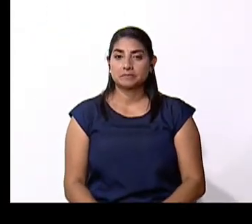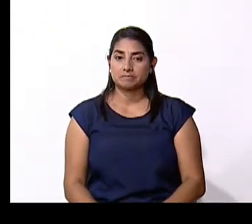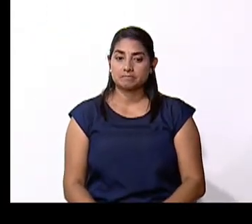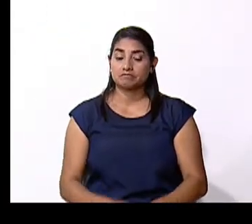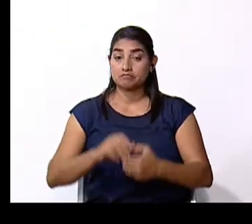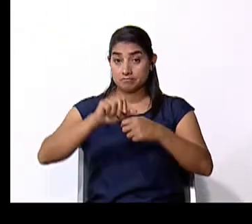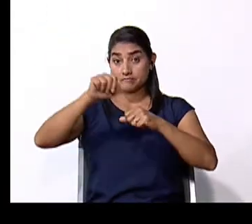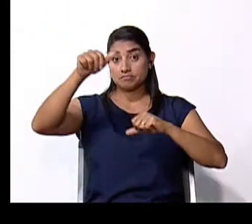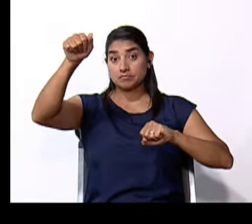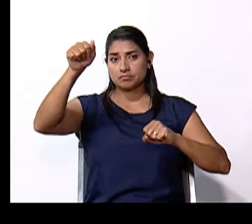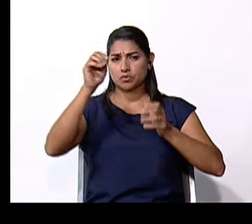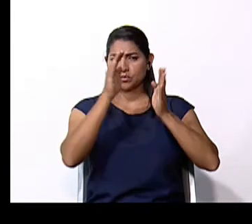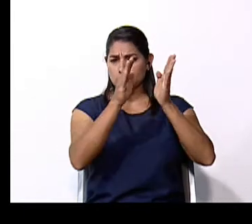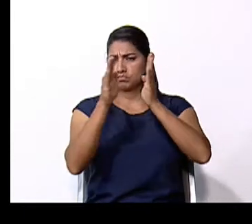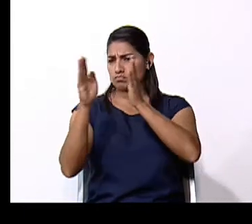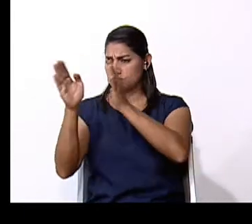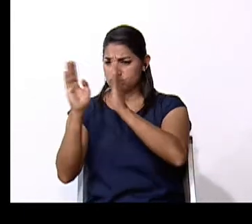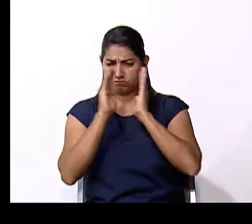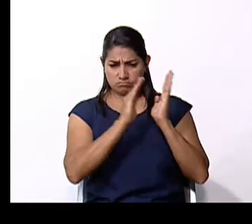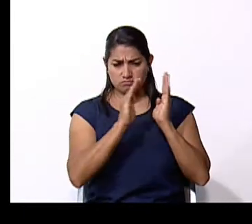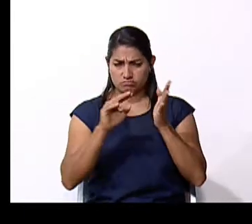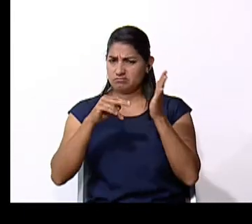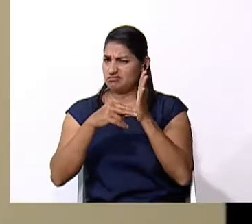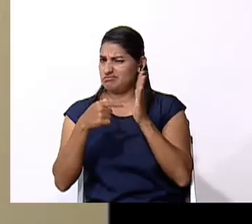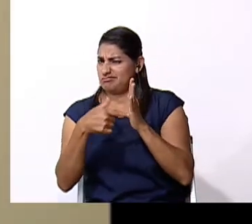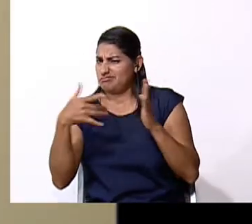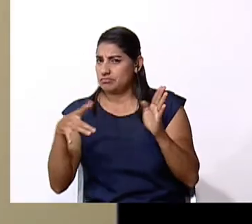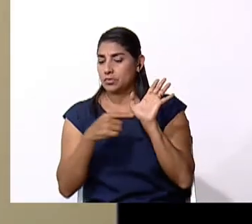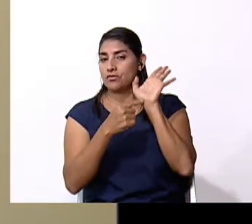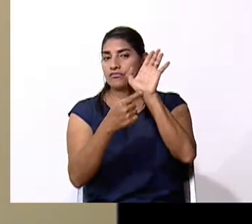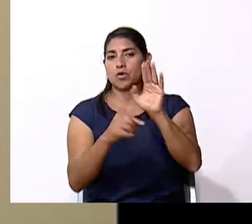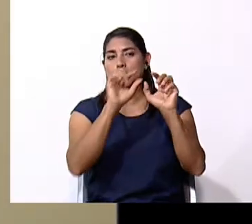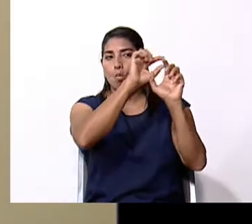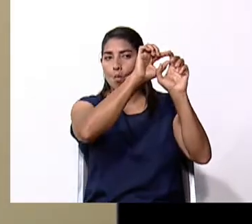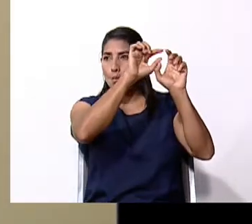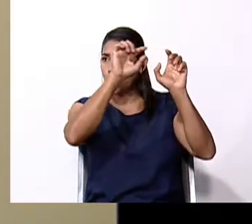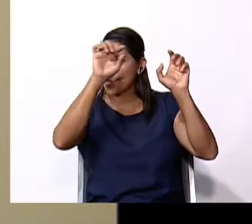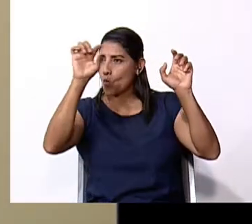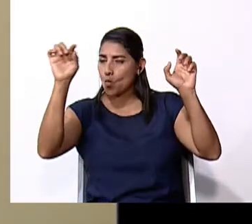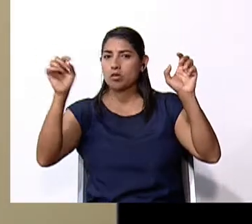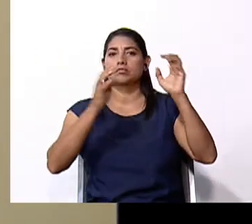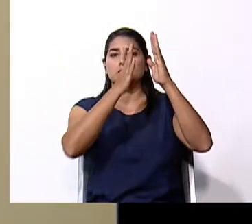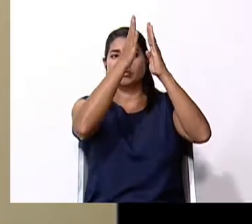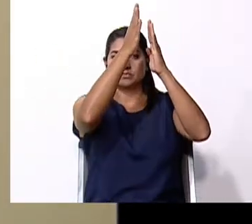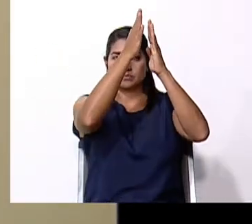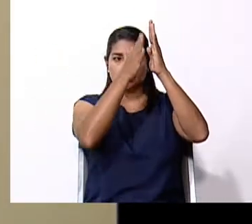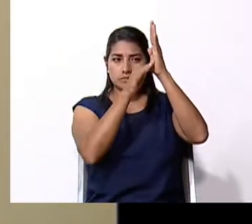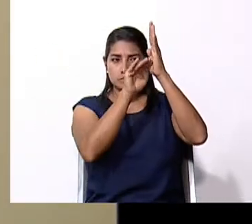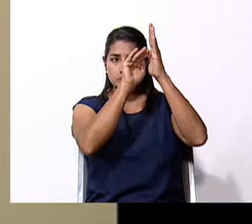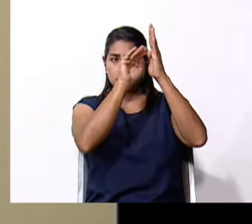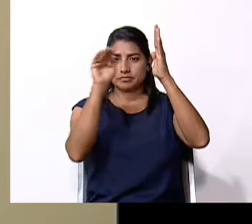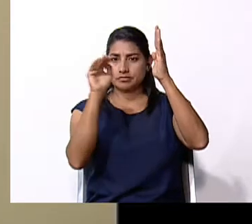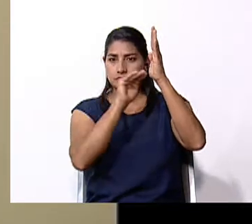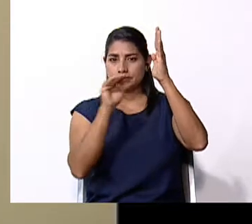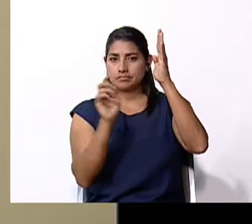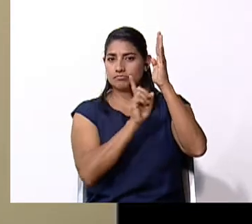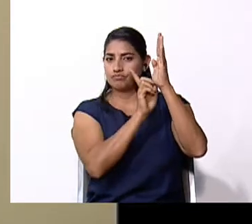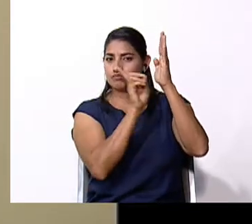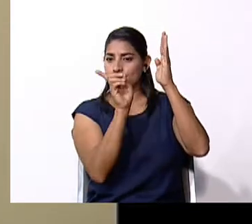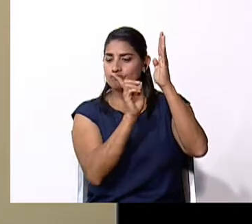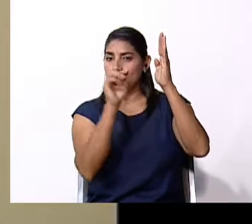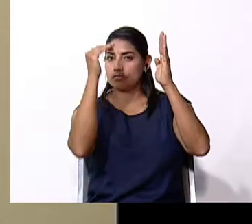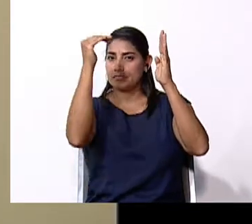En el mapa de organigrama, la información se presenta de forma lineal, de manera que el orden de sus datos tenga sentido, lo